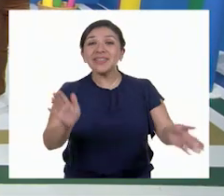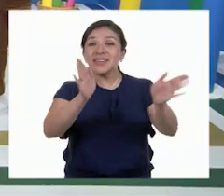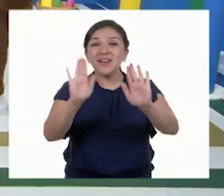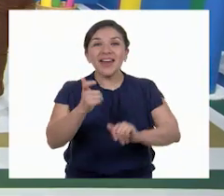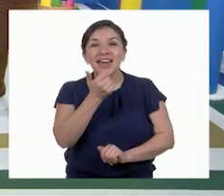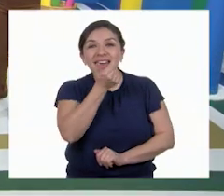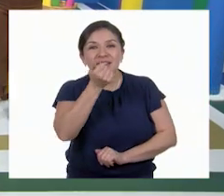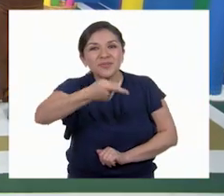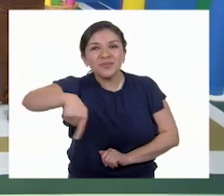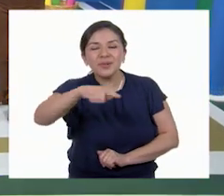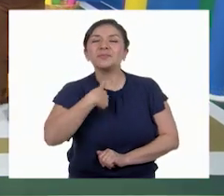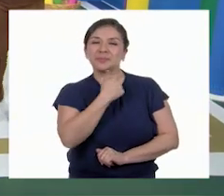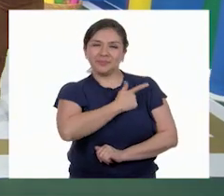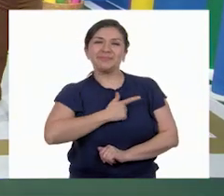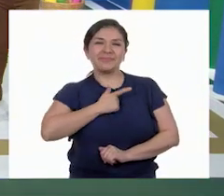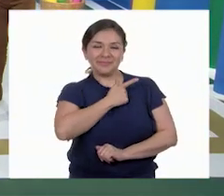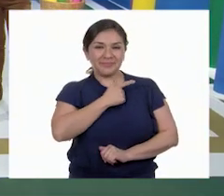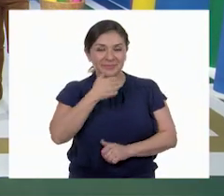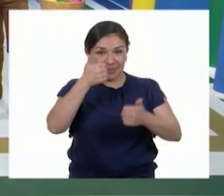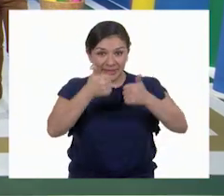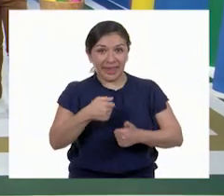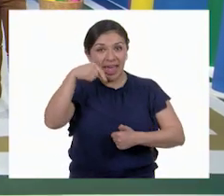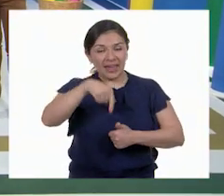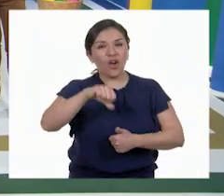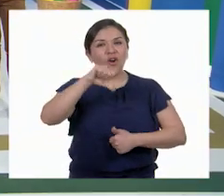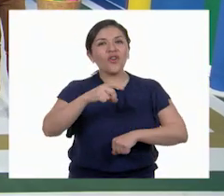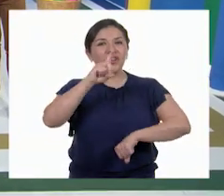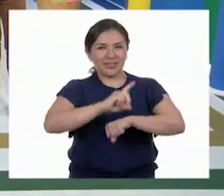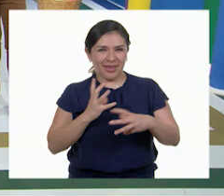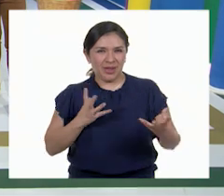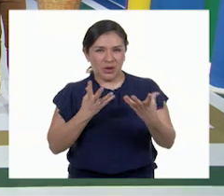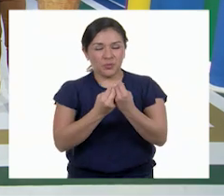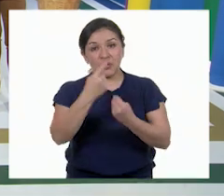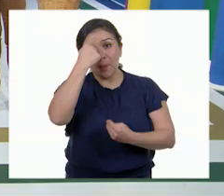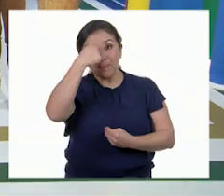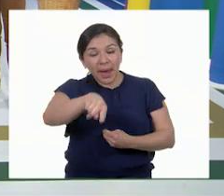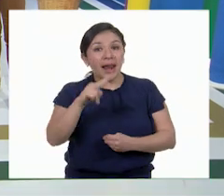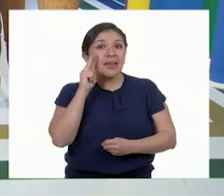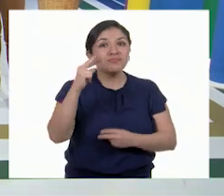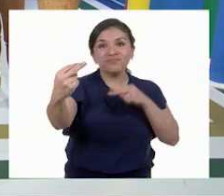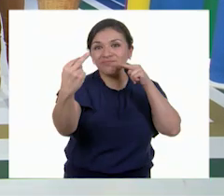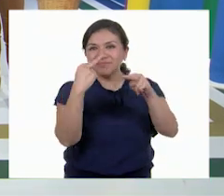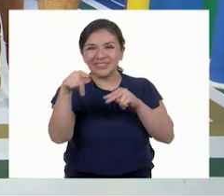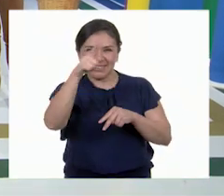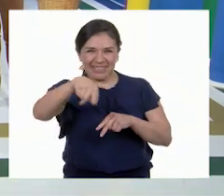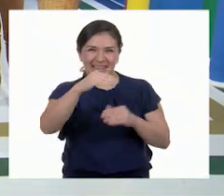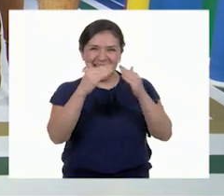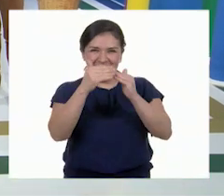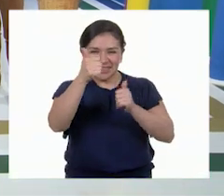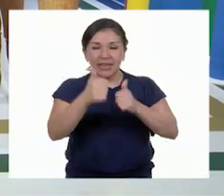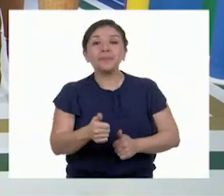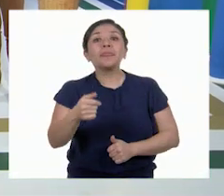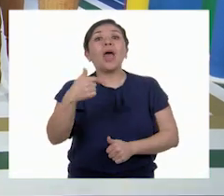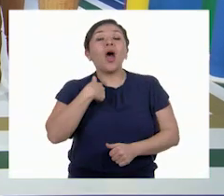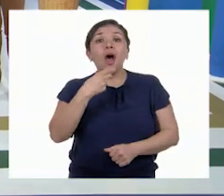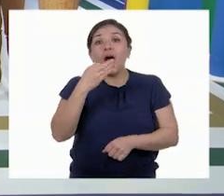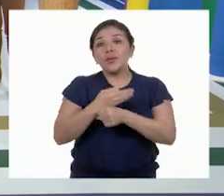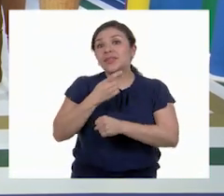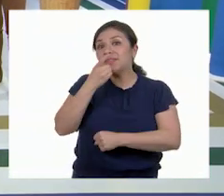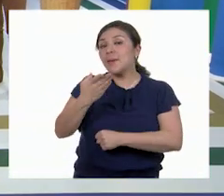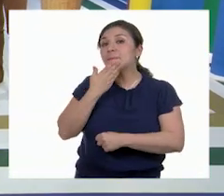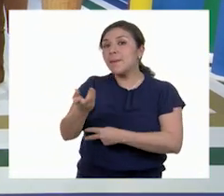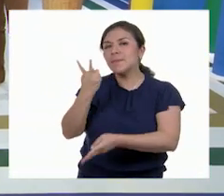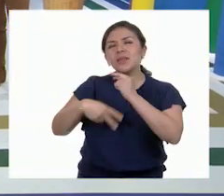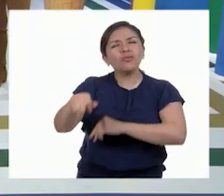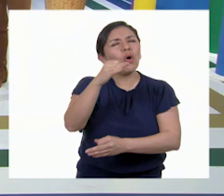estudiantes, me da muchísimo gusto estar con ustedes el día de hoy y llegar hasta sus casas. El día de hoy le quiero dar la bienvenida a